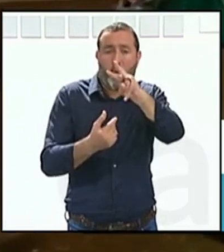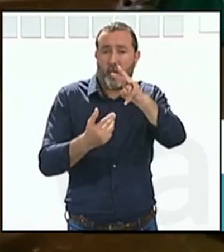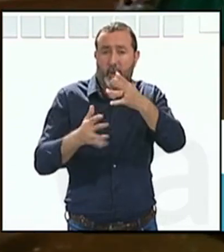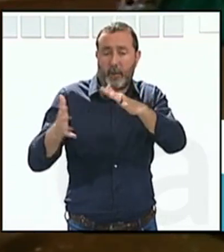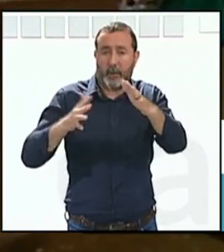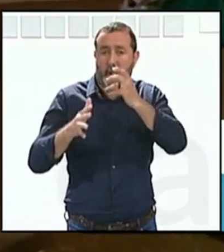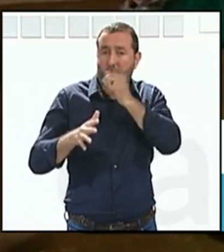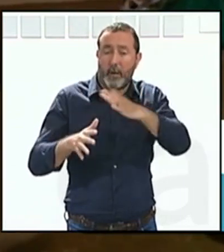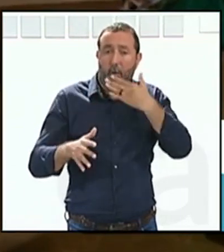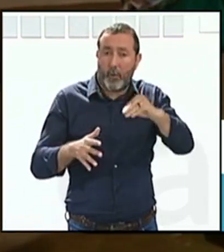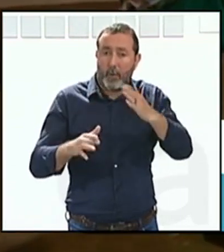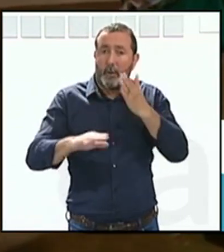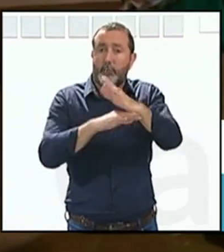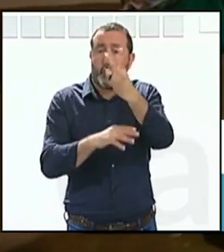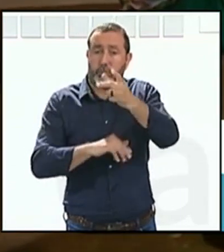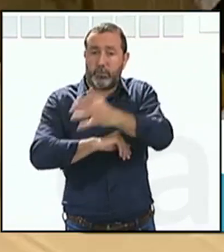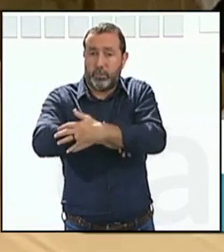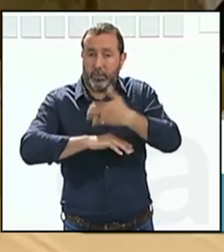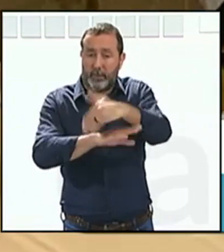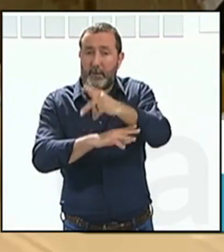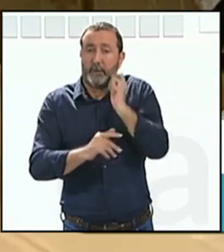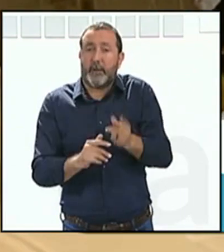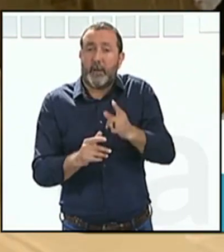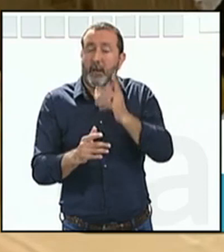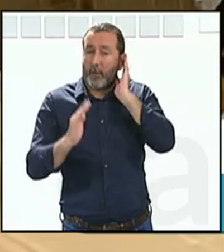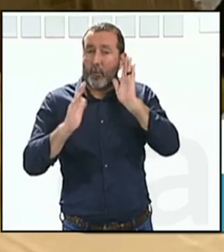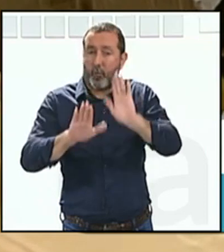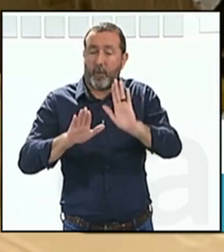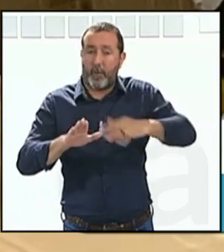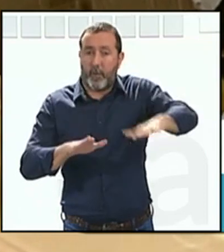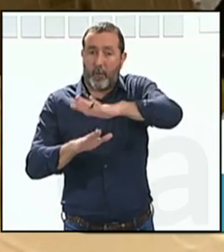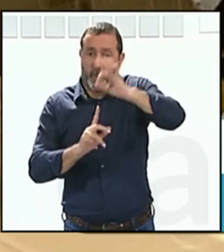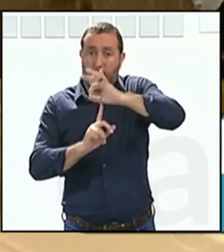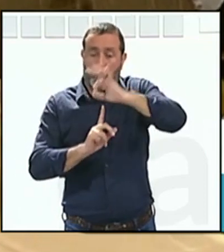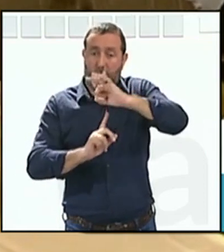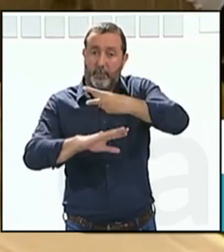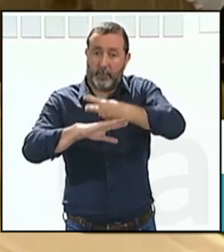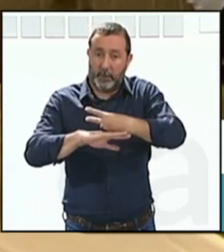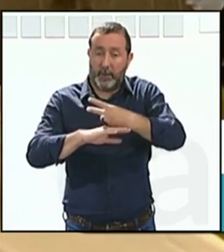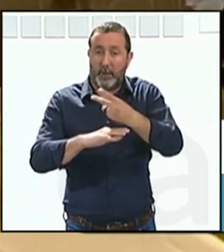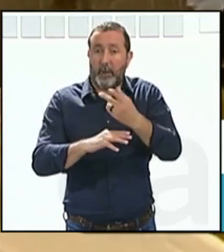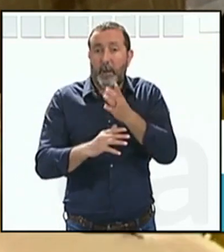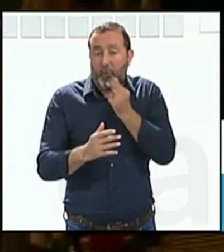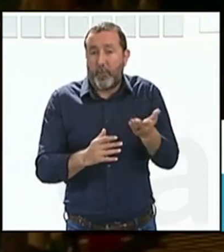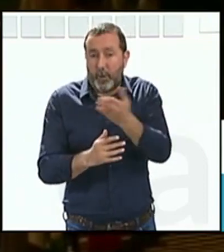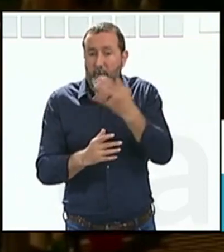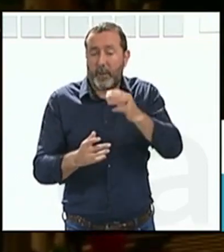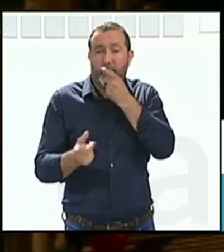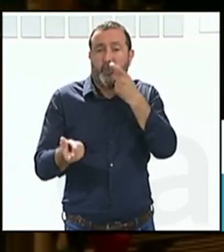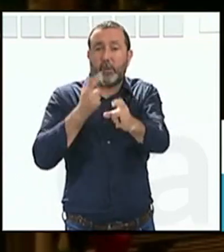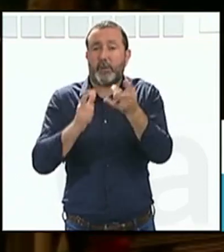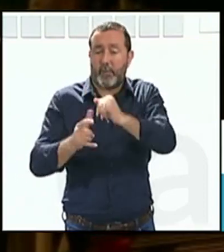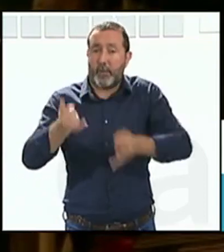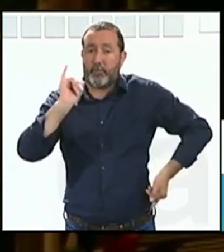se dirigían hacia dos indigentes de los que habitualmente suelen pernoctar en el lugar comenzando presuntamente a insultarles y